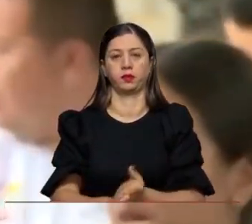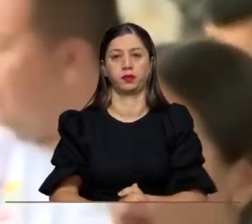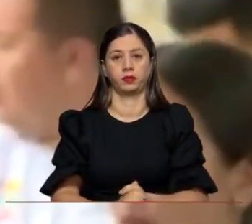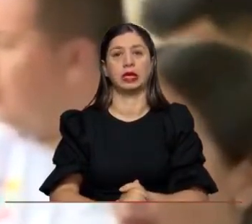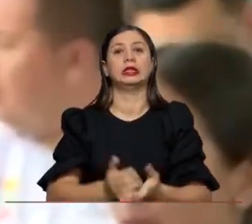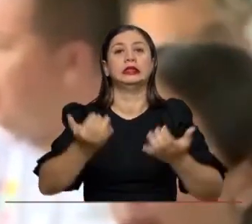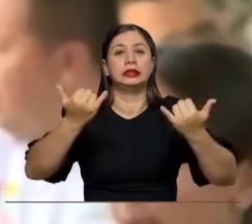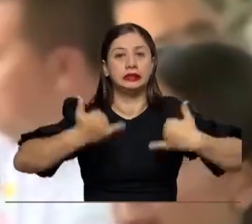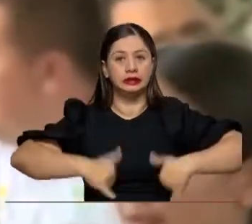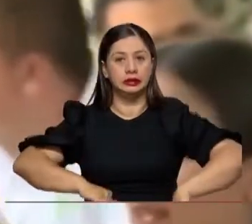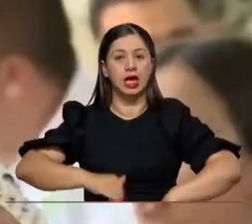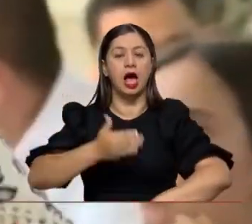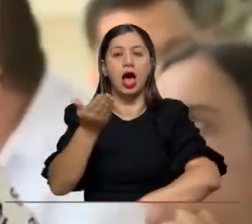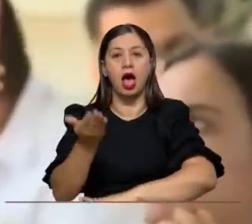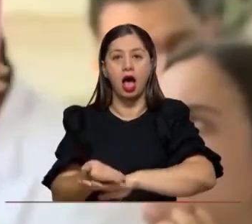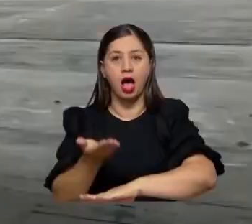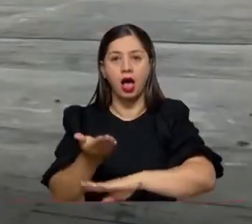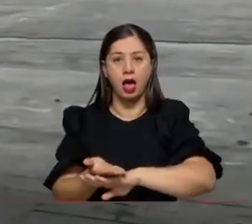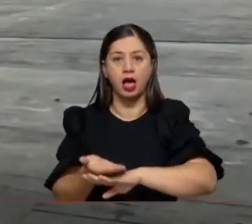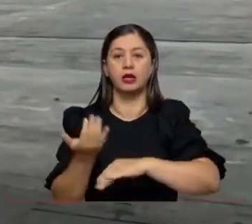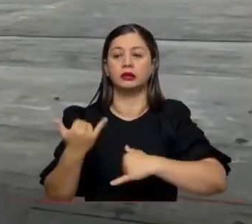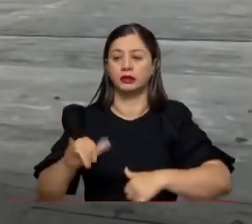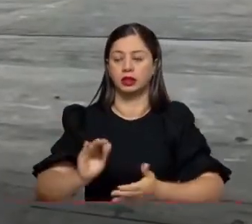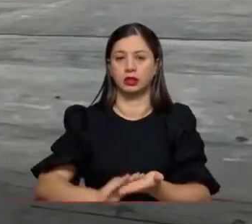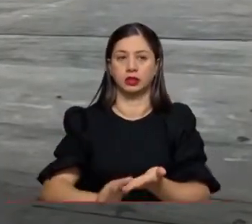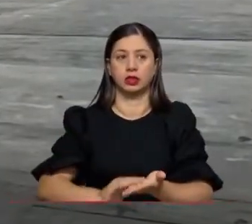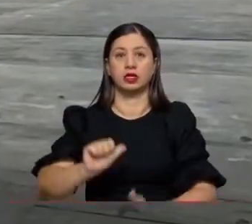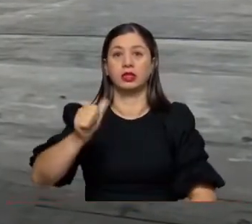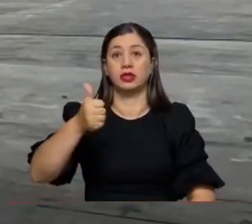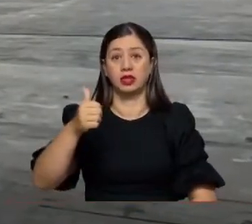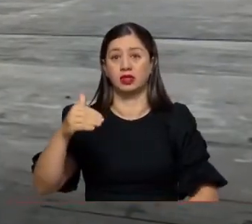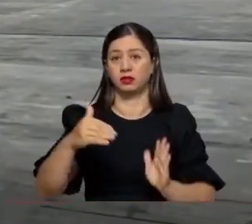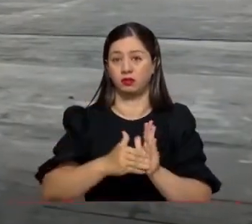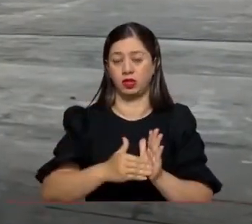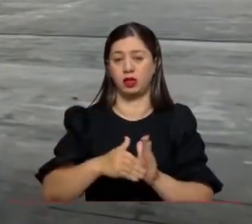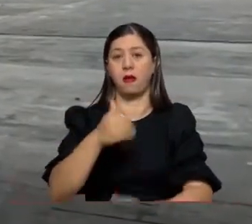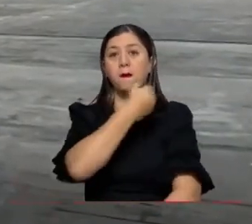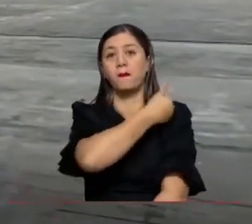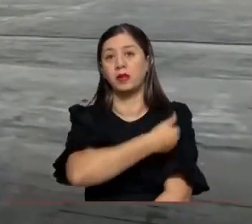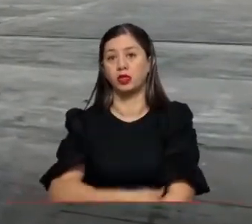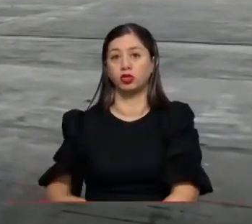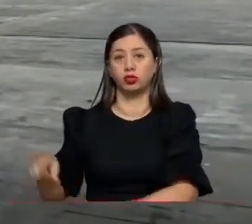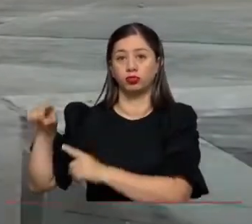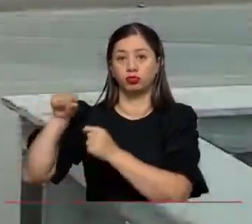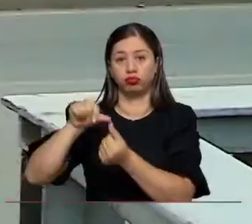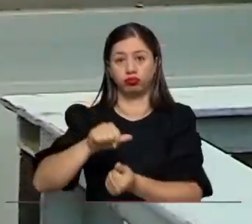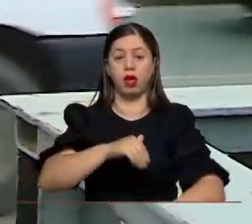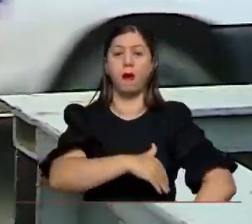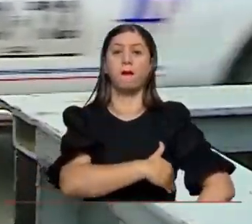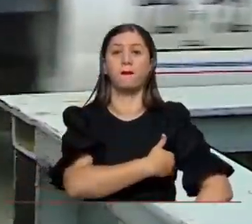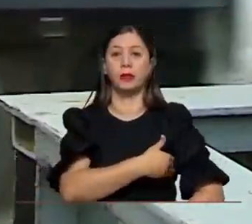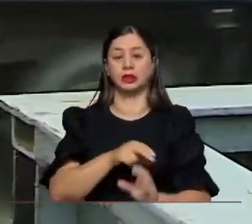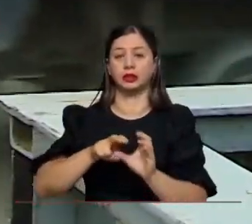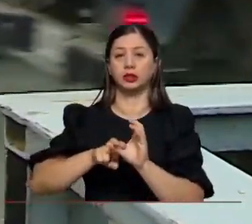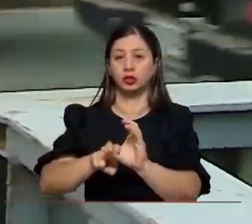están planteadas soluciones. 10 mil millones de pesos anunciados por el Ministerio del Transporte